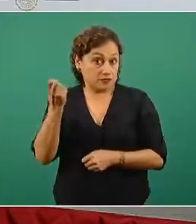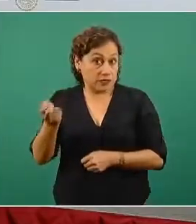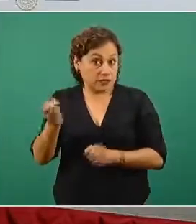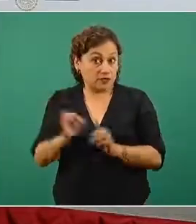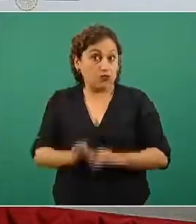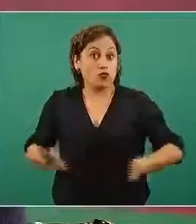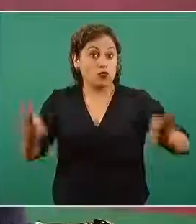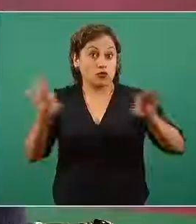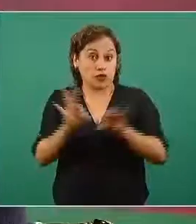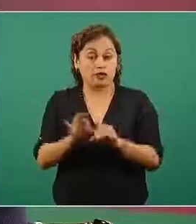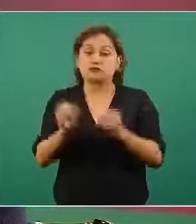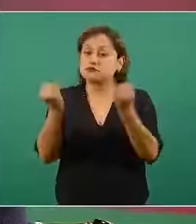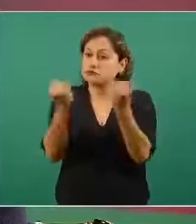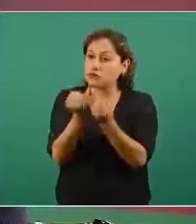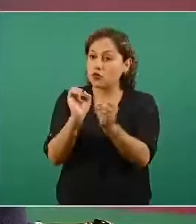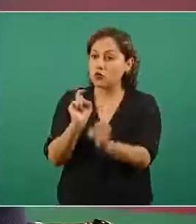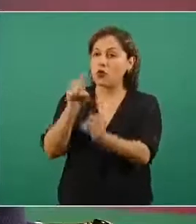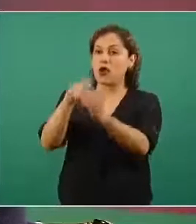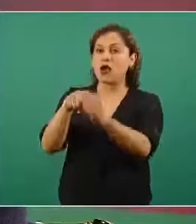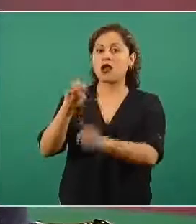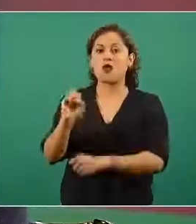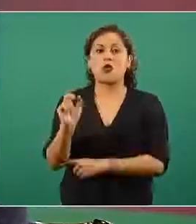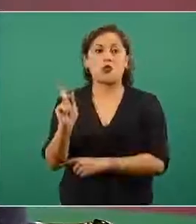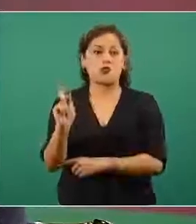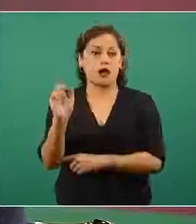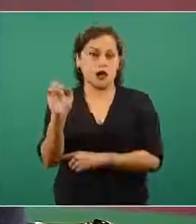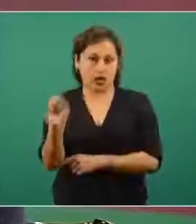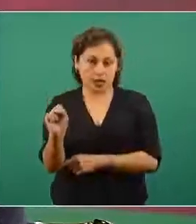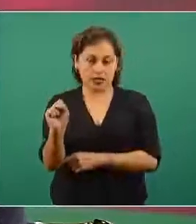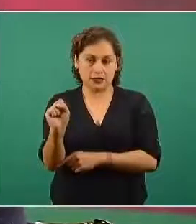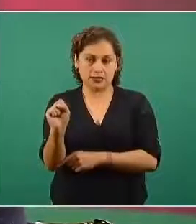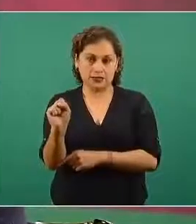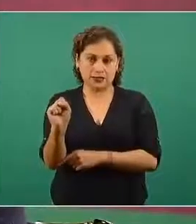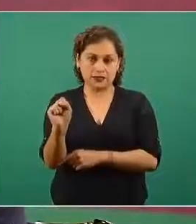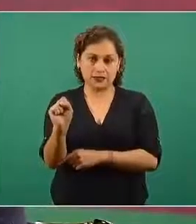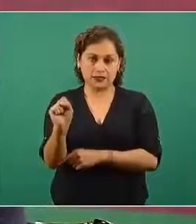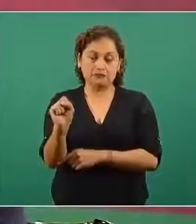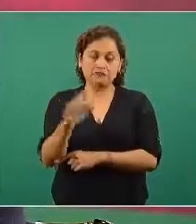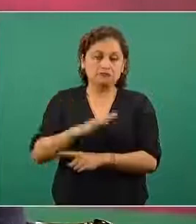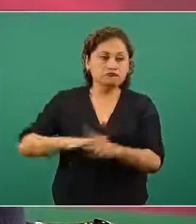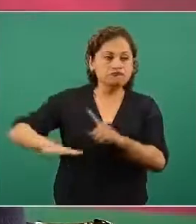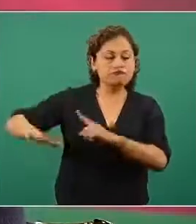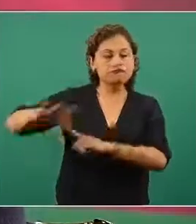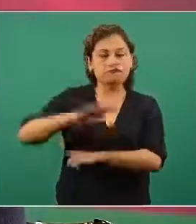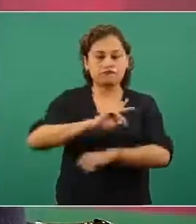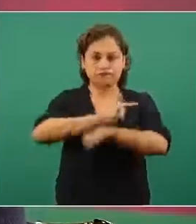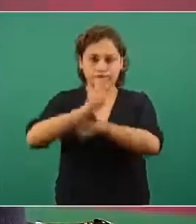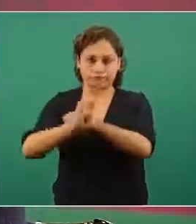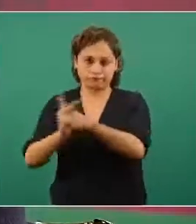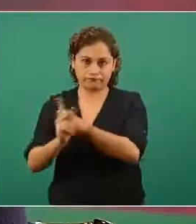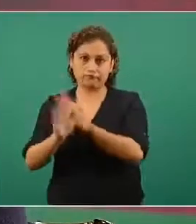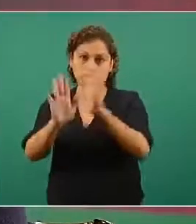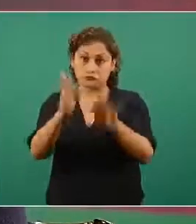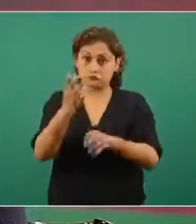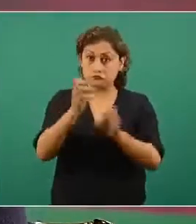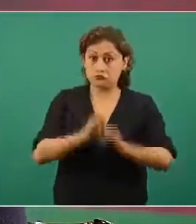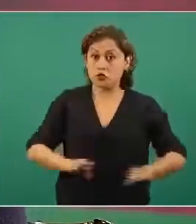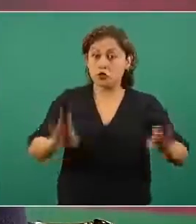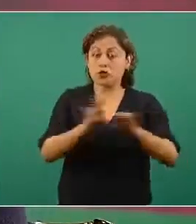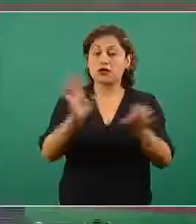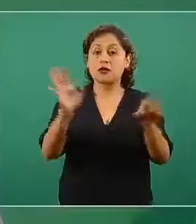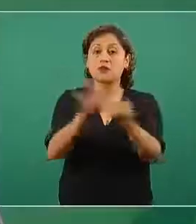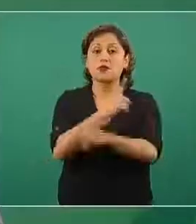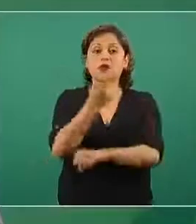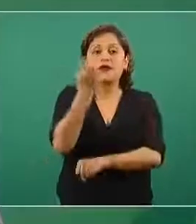de la Organización Panamericana de la Salud, de la OPS, en función del contexto regional, y lo menciono porque a través de ellos se mantienen canales de